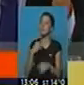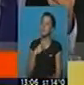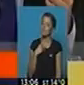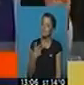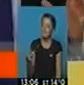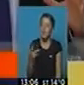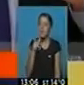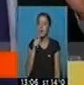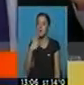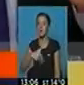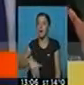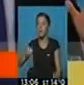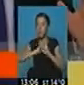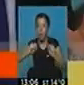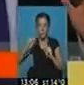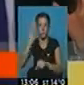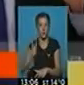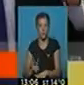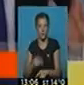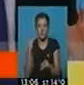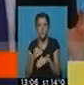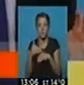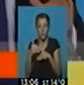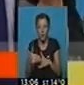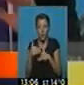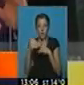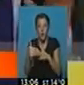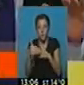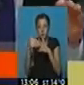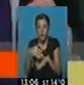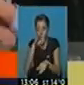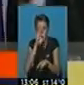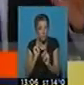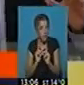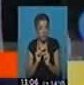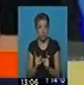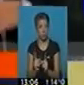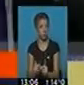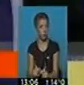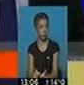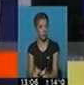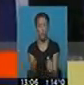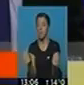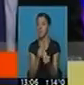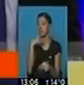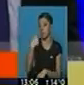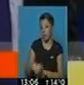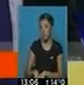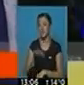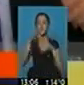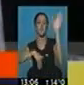por estallar. O sea, Venezuela va a estallar, y Venezuela va a estallar. Y al final nunca estalla, pasan un montón de cosas. Hay referéndum